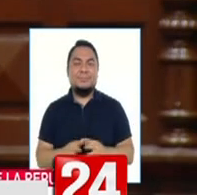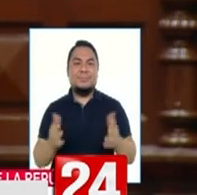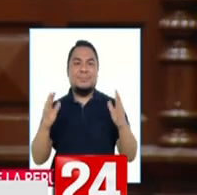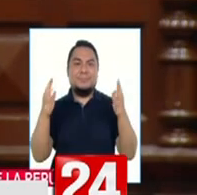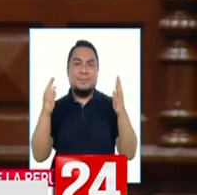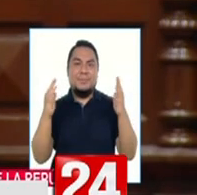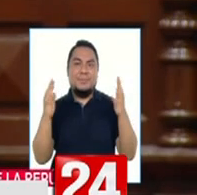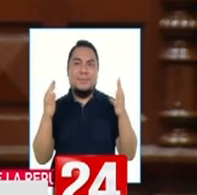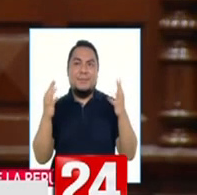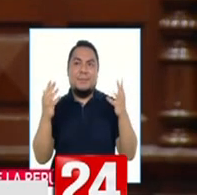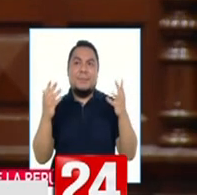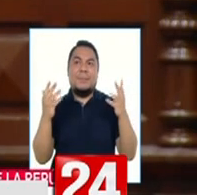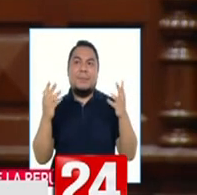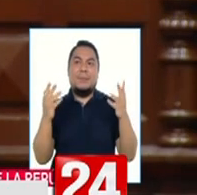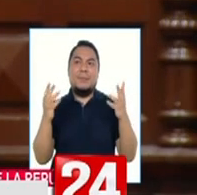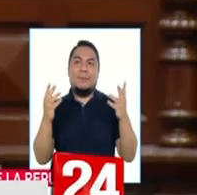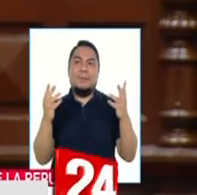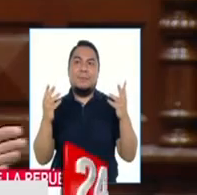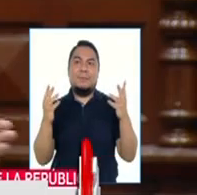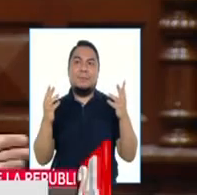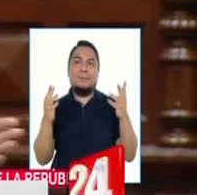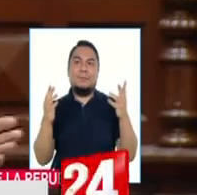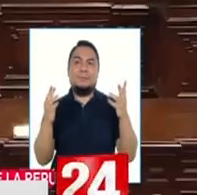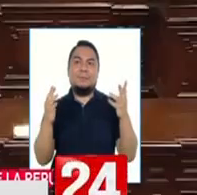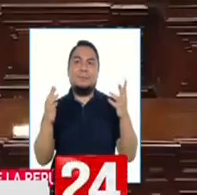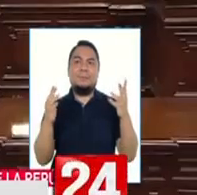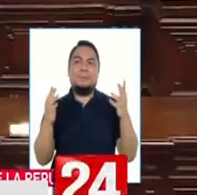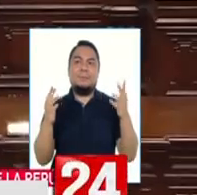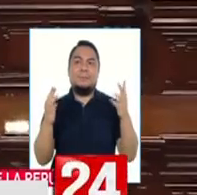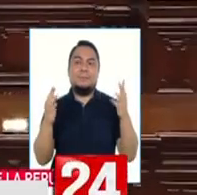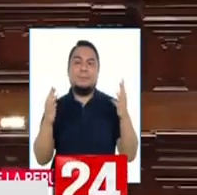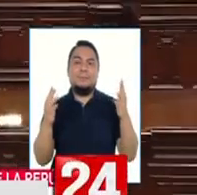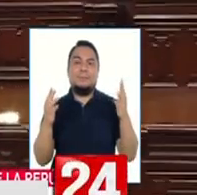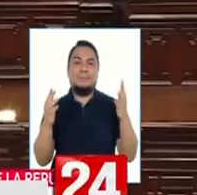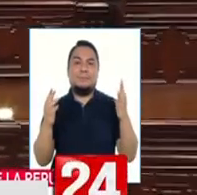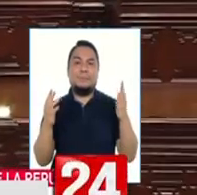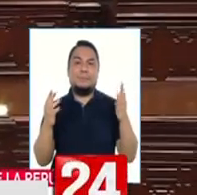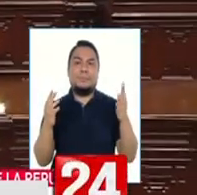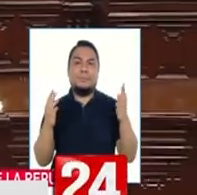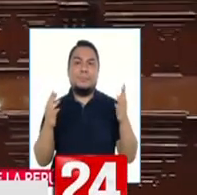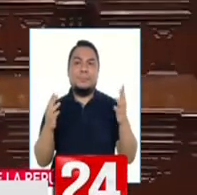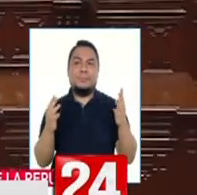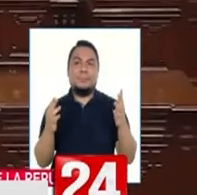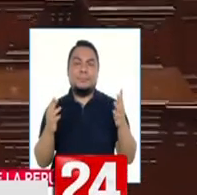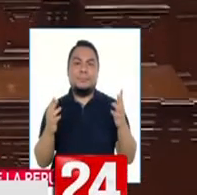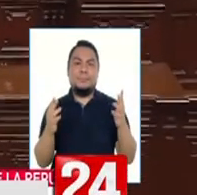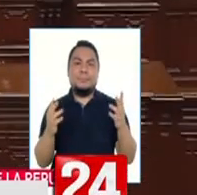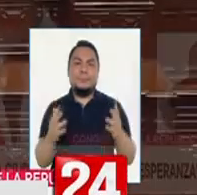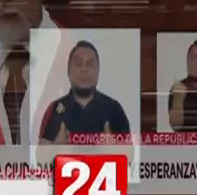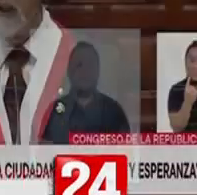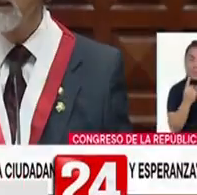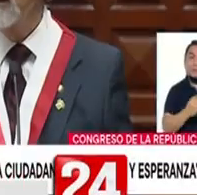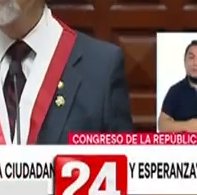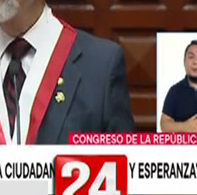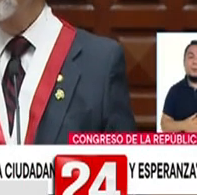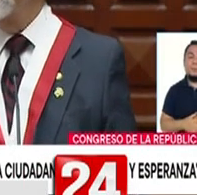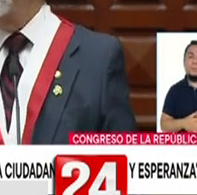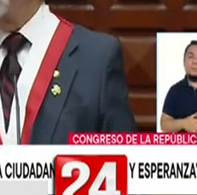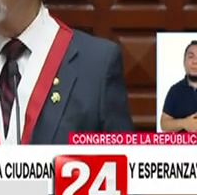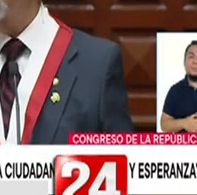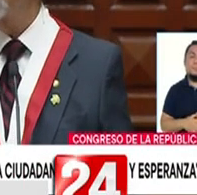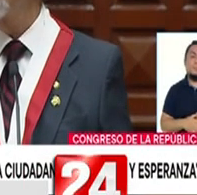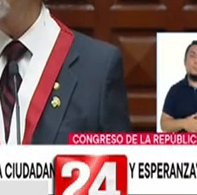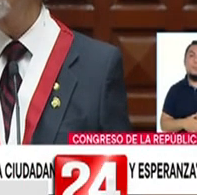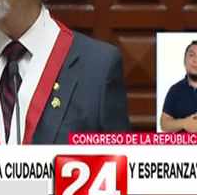comentábamos la sensibilidad particular que tenía eso lo transmitió en el primer mensaje cuando citando valiero